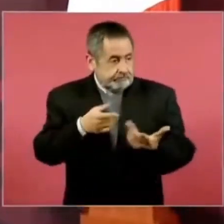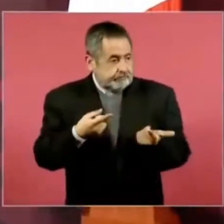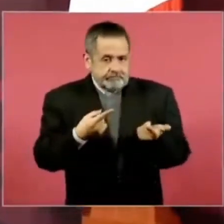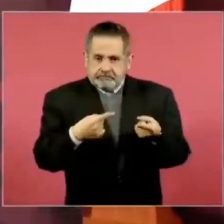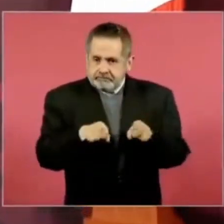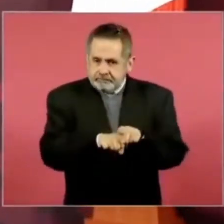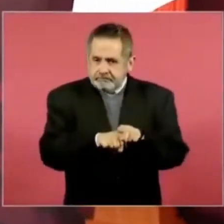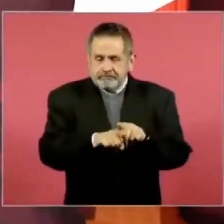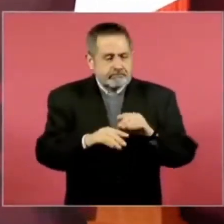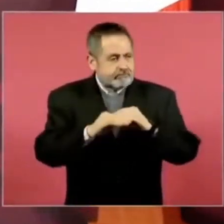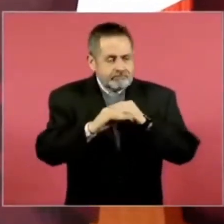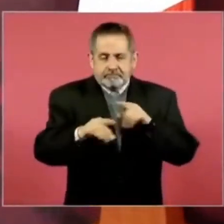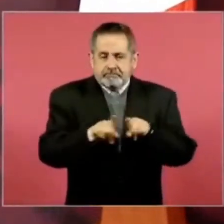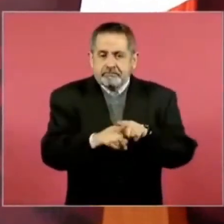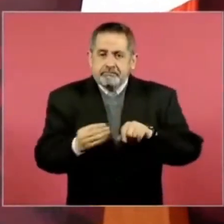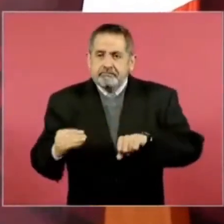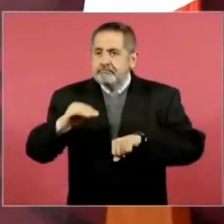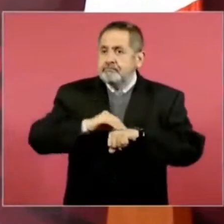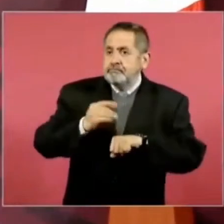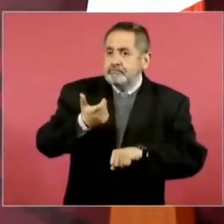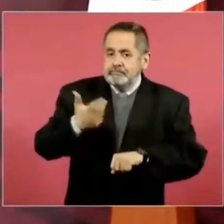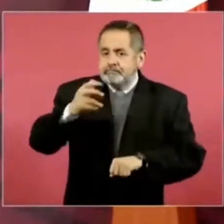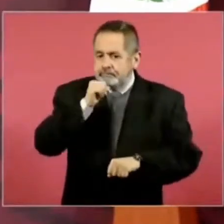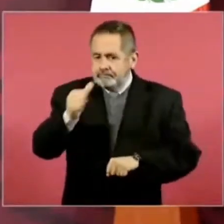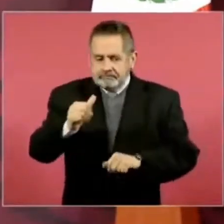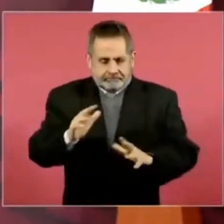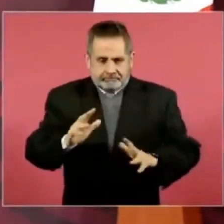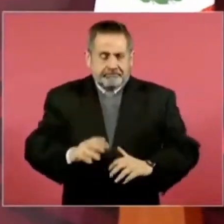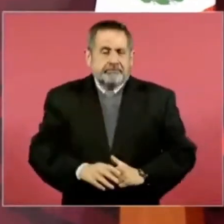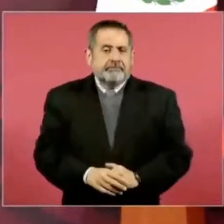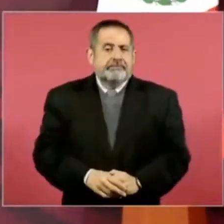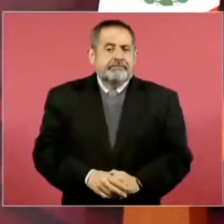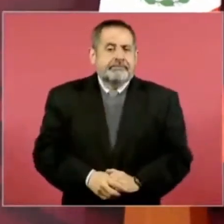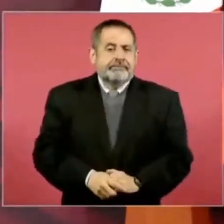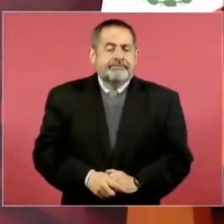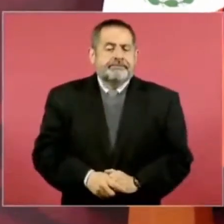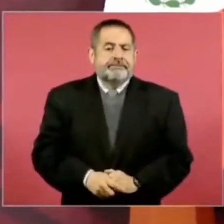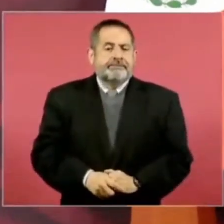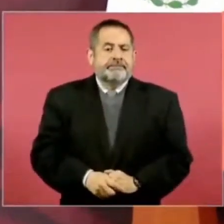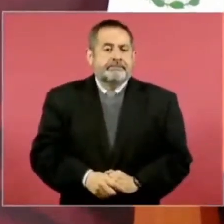aumentos. Es muy interesante que cuando empieza